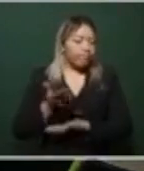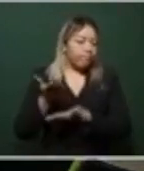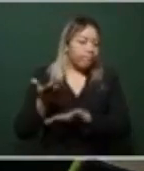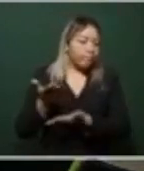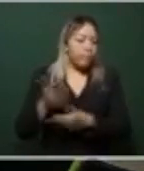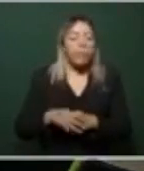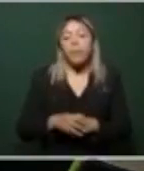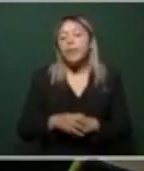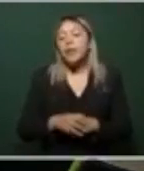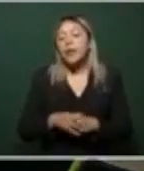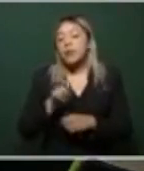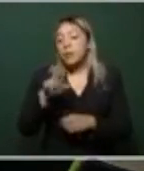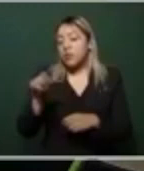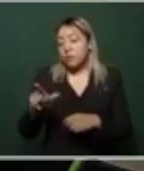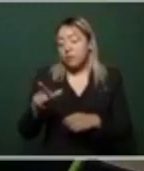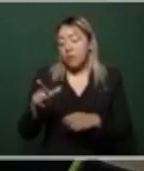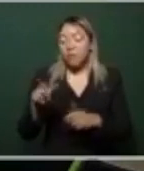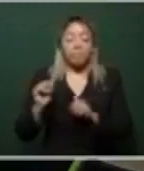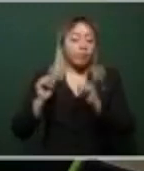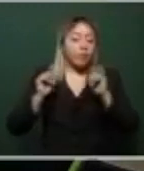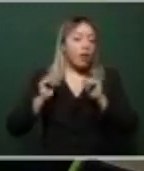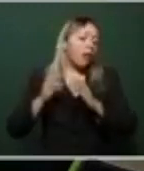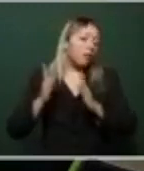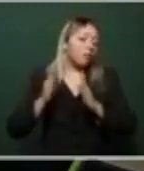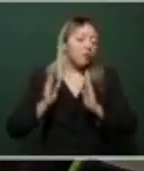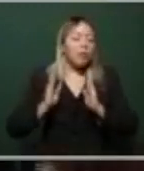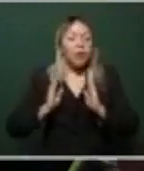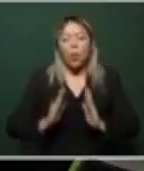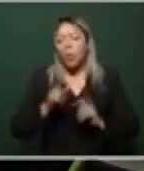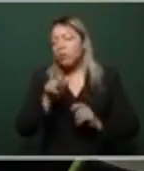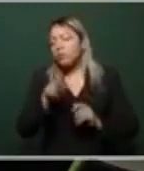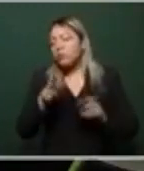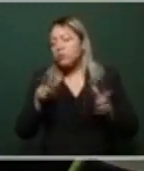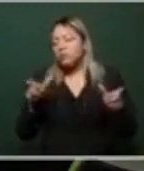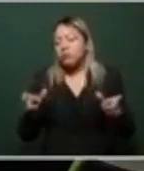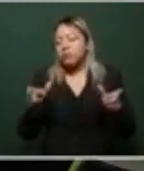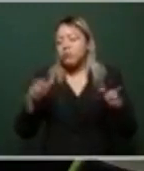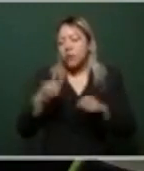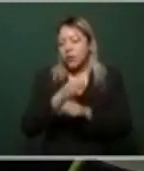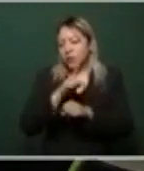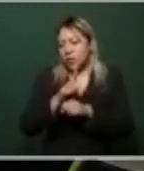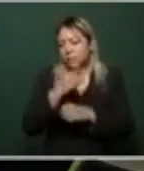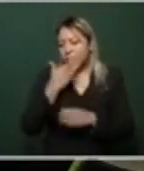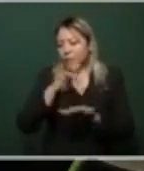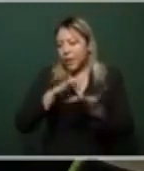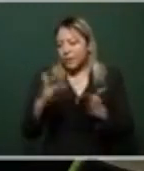en el ámbito de la Guardia Nacional. Muchas gracias. Con permiso.